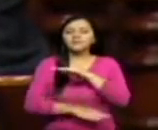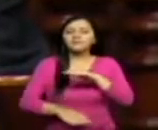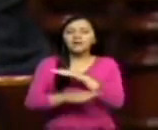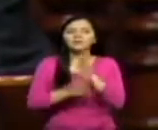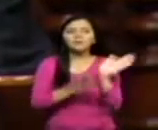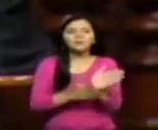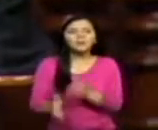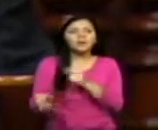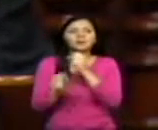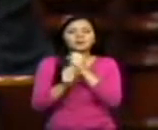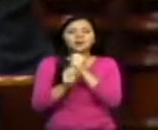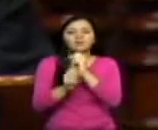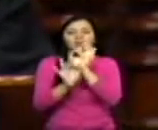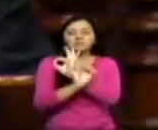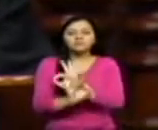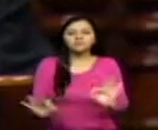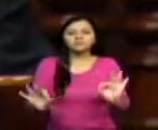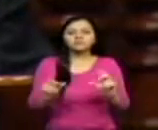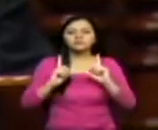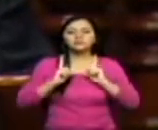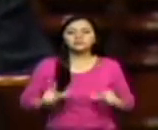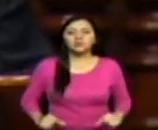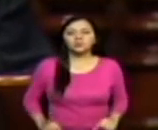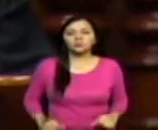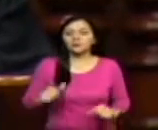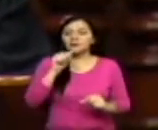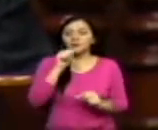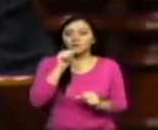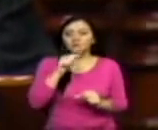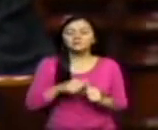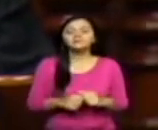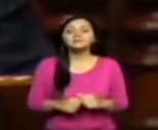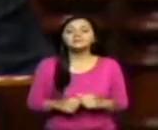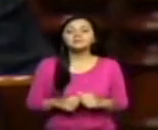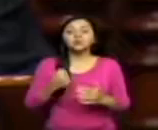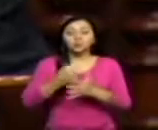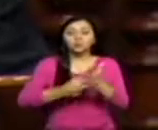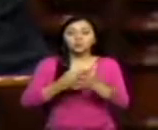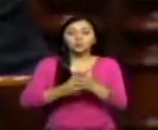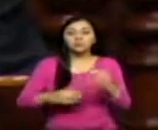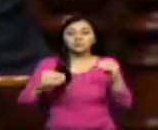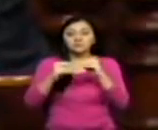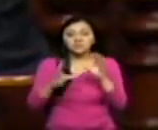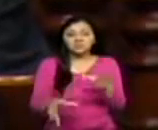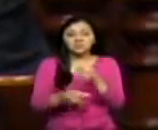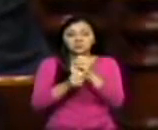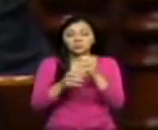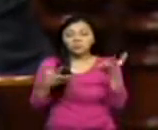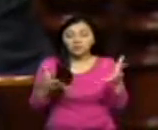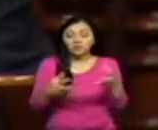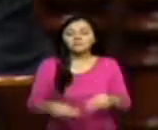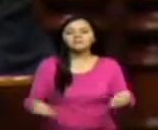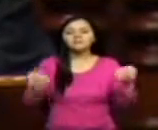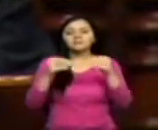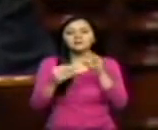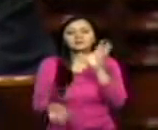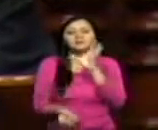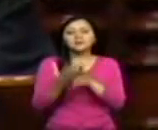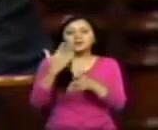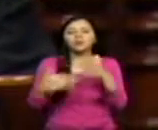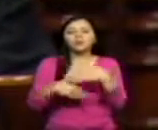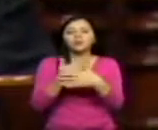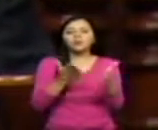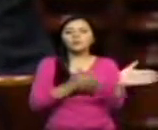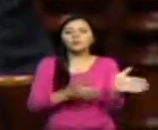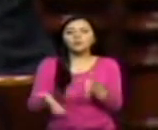programa de saneamiento y salud pública, combatir la inseguridad ciudadana y crear un